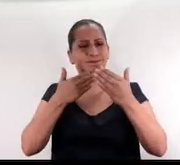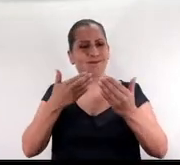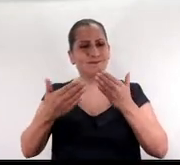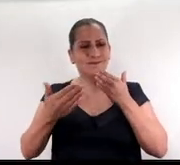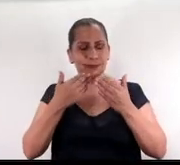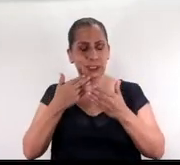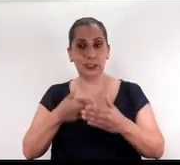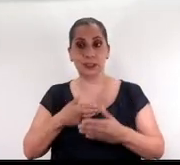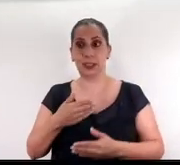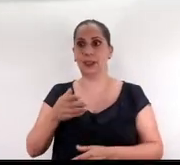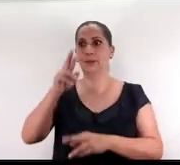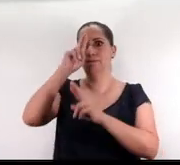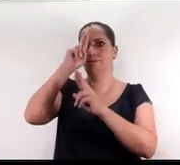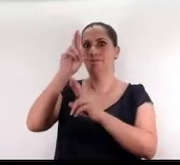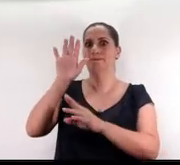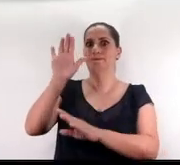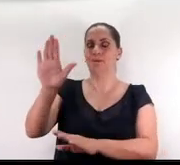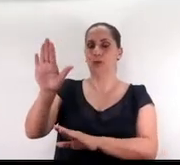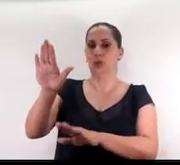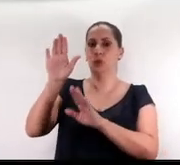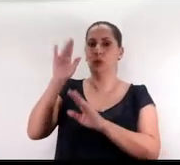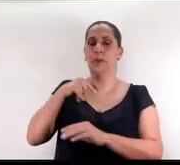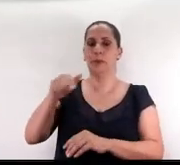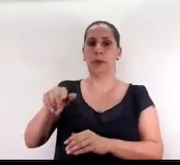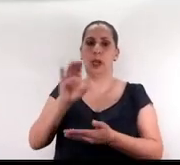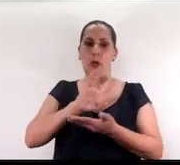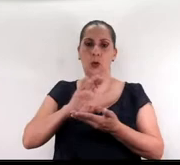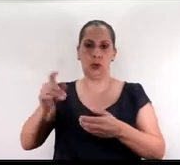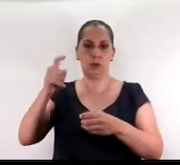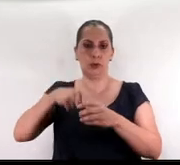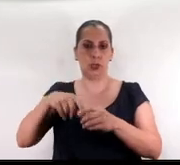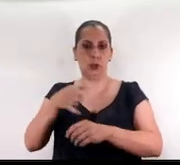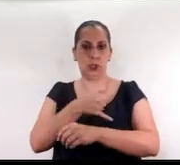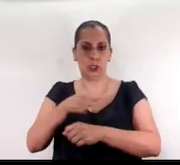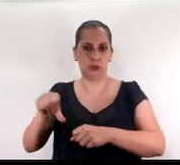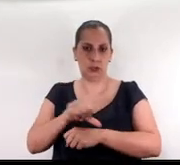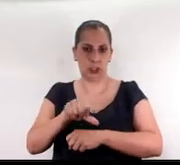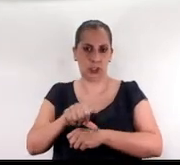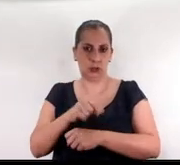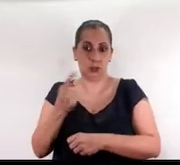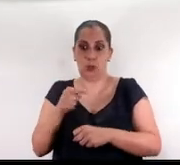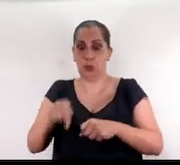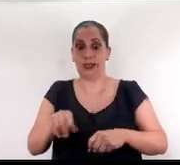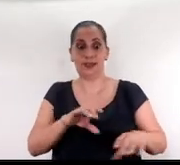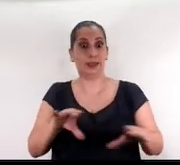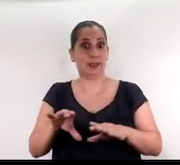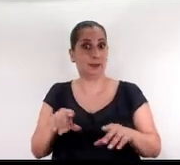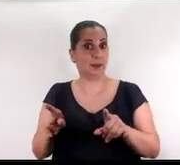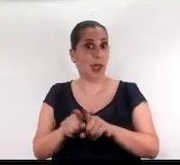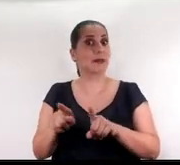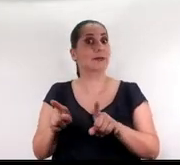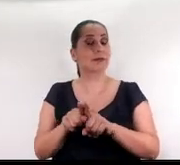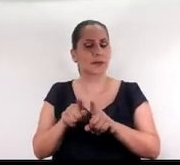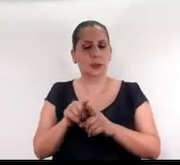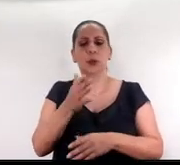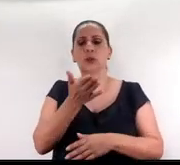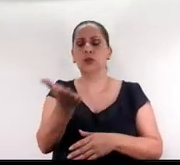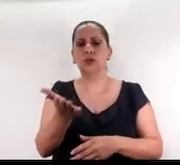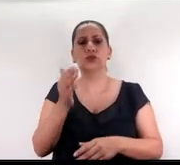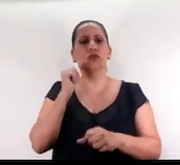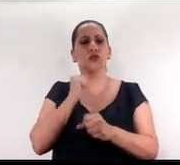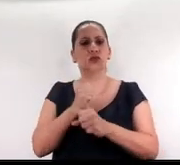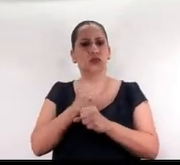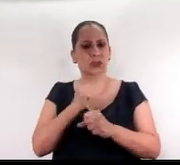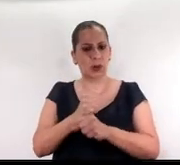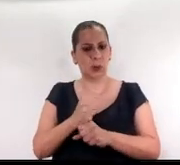y admiración al Colegio Federado de Ingenieros y Arquitectos, no solo por este tipo de actividades, sino por su trabajo